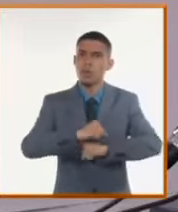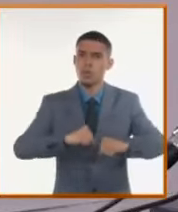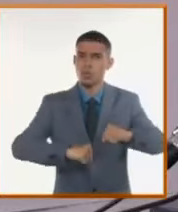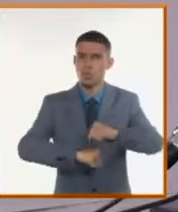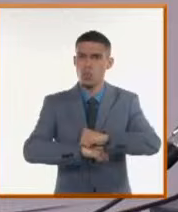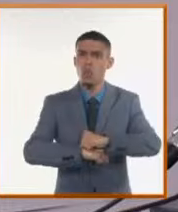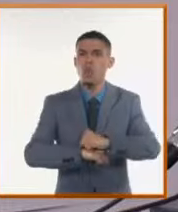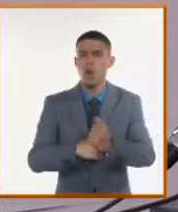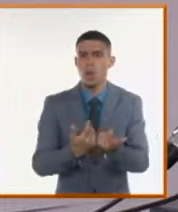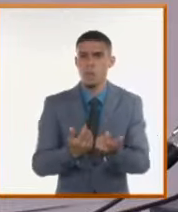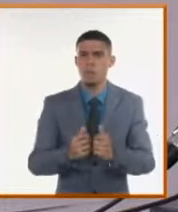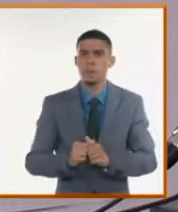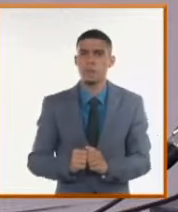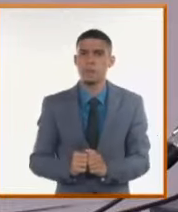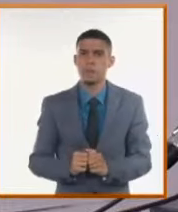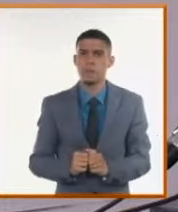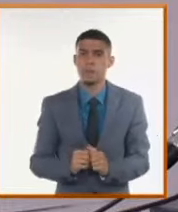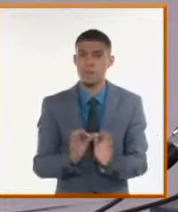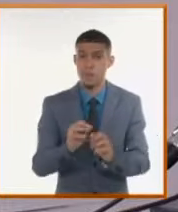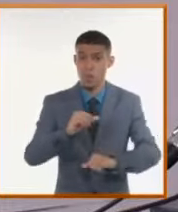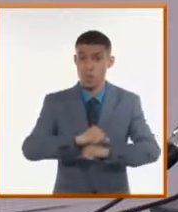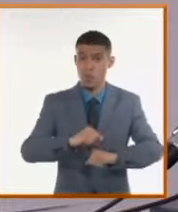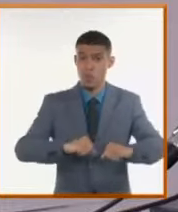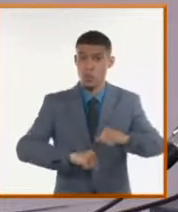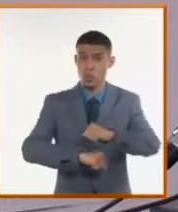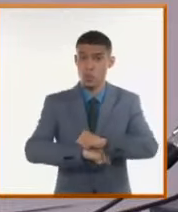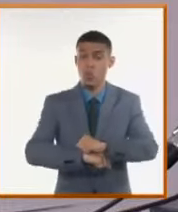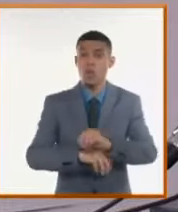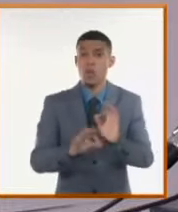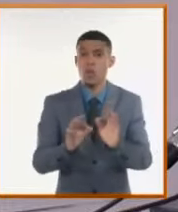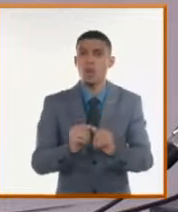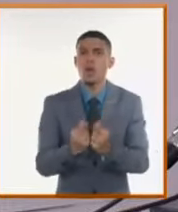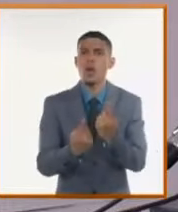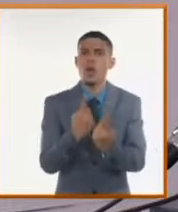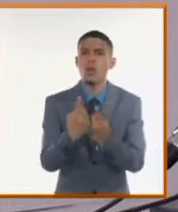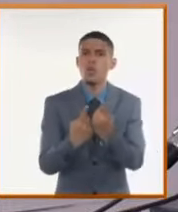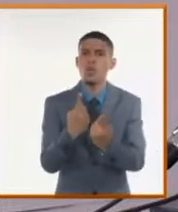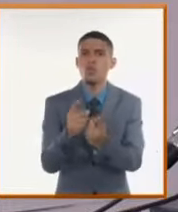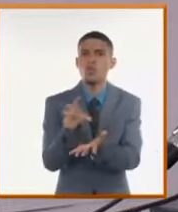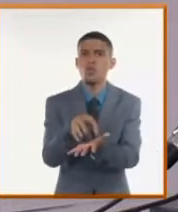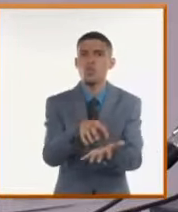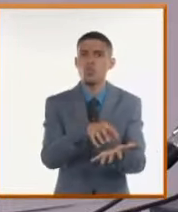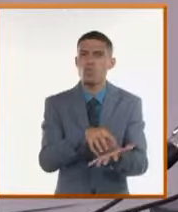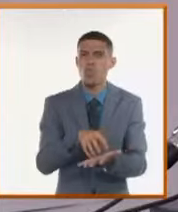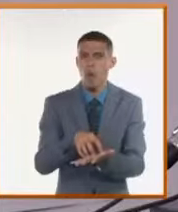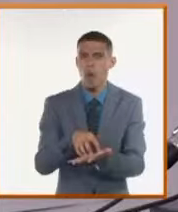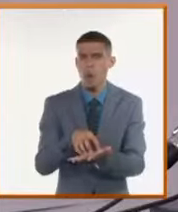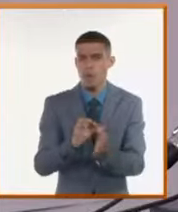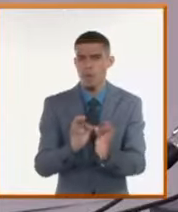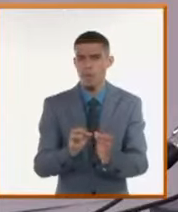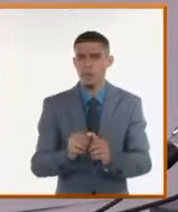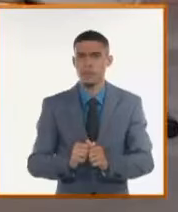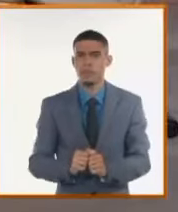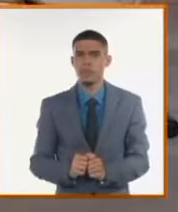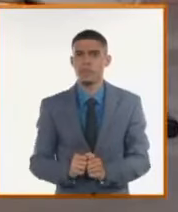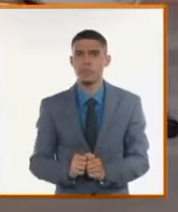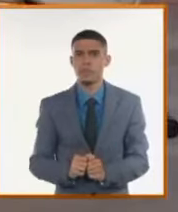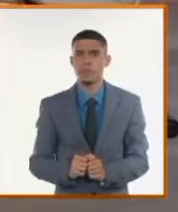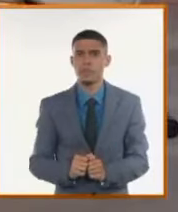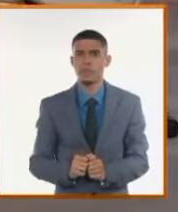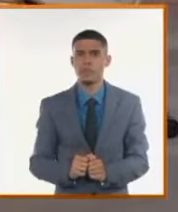habla eh en en lani no sé por di y ley lani se habla de